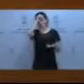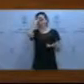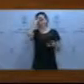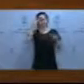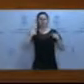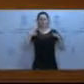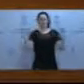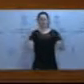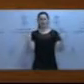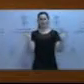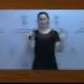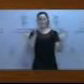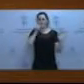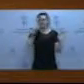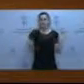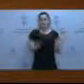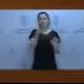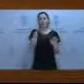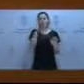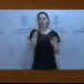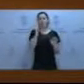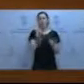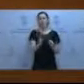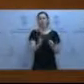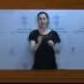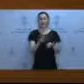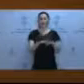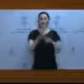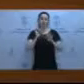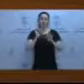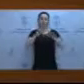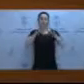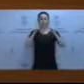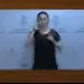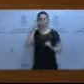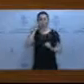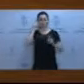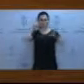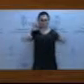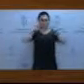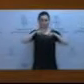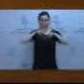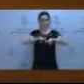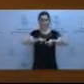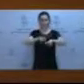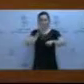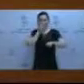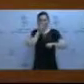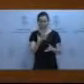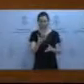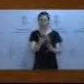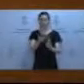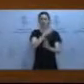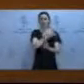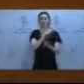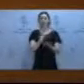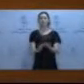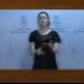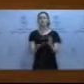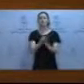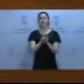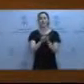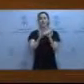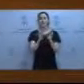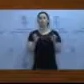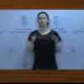de retribuciones para los docentes e investigación de la Universidad de Oviedo. En aquella proposición de ley que presentó mi